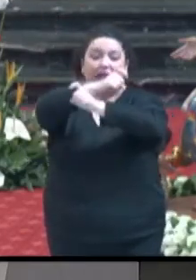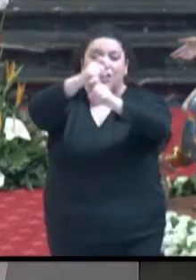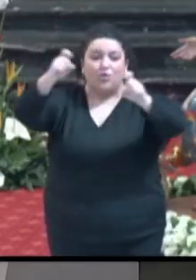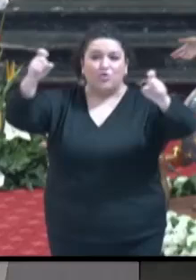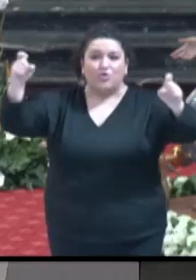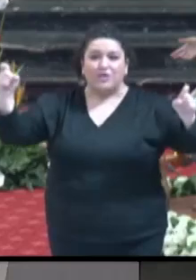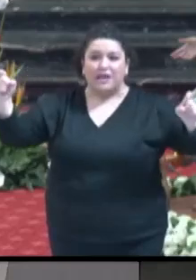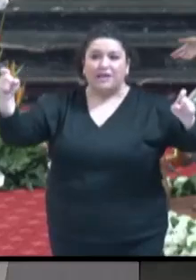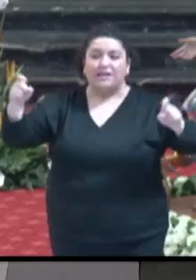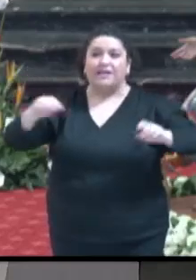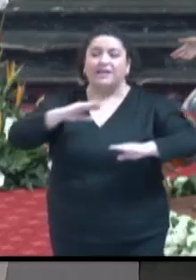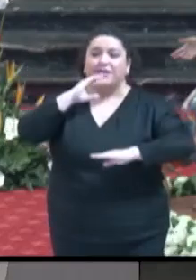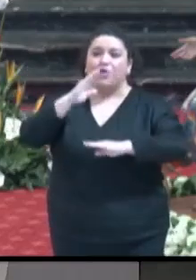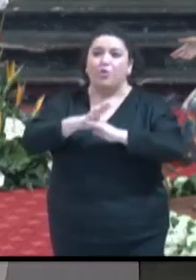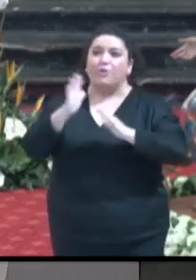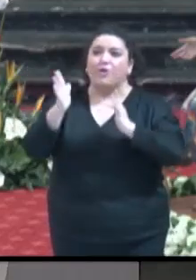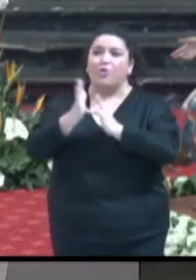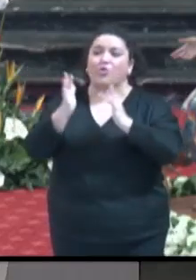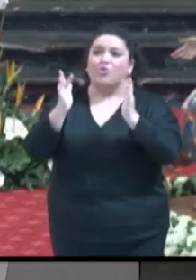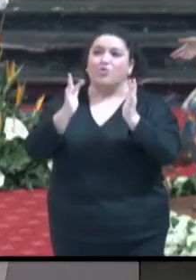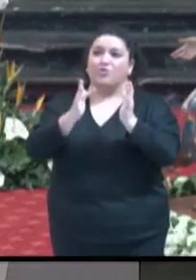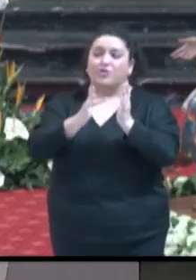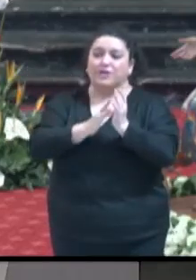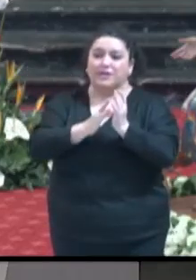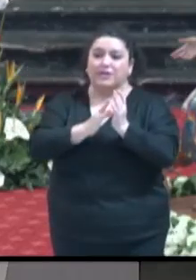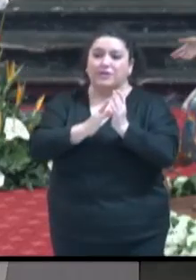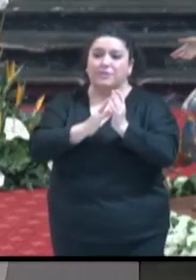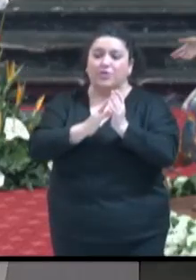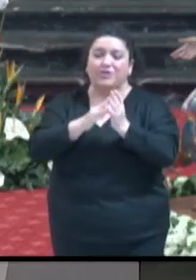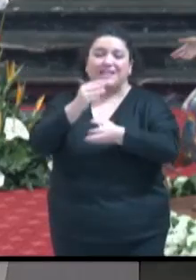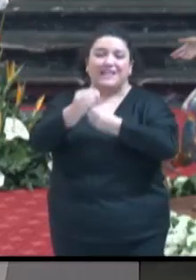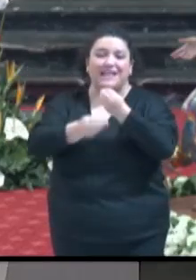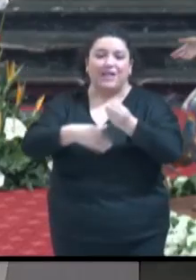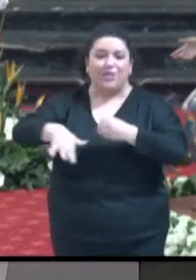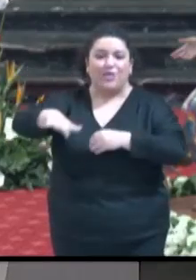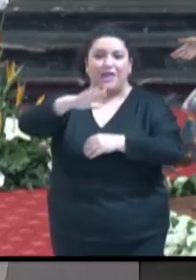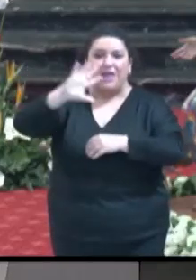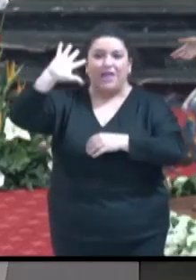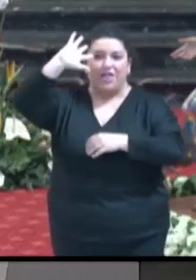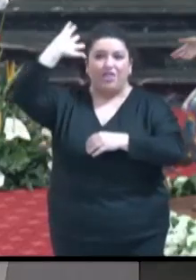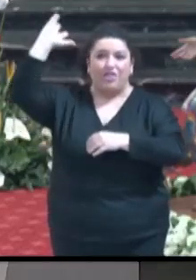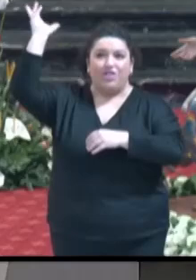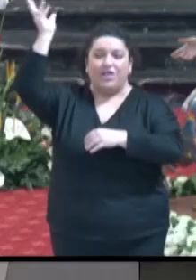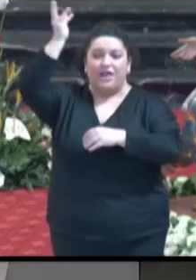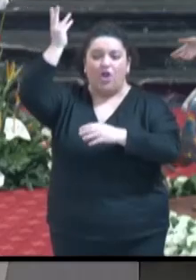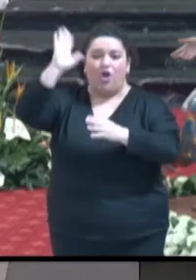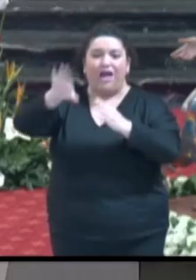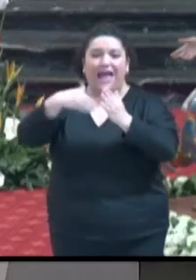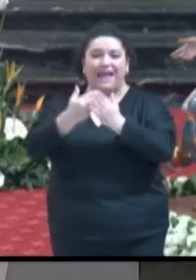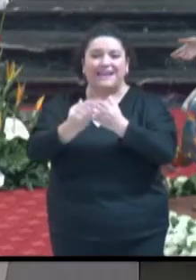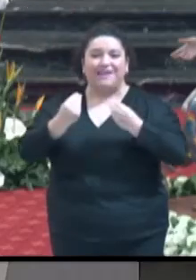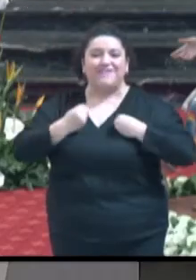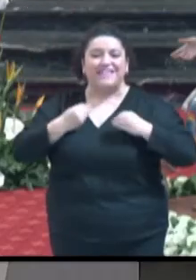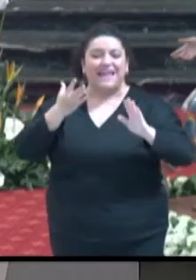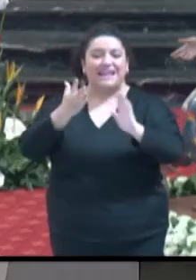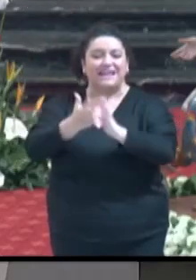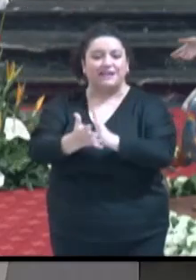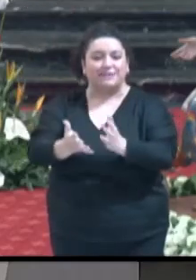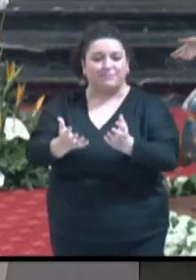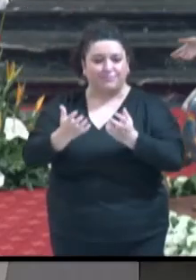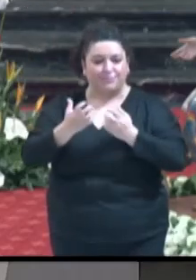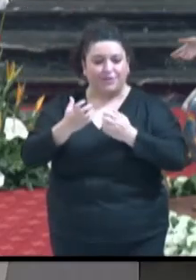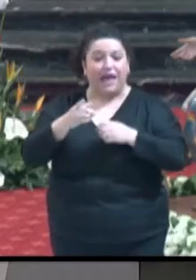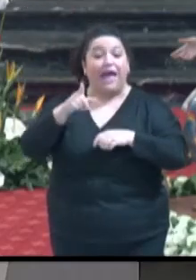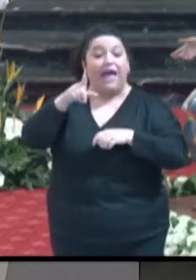Jesucristo pero que se abre hasta el cielo hasta la vida eterna donde él será